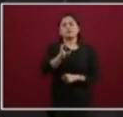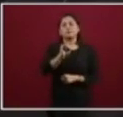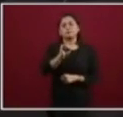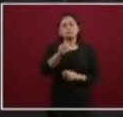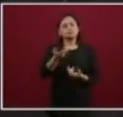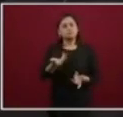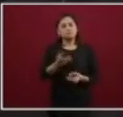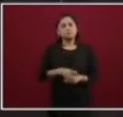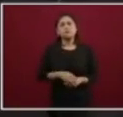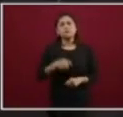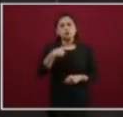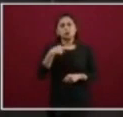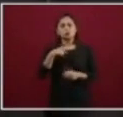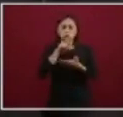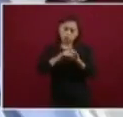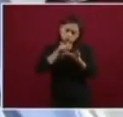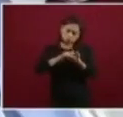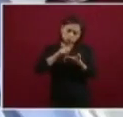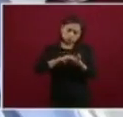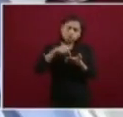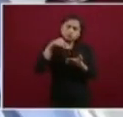lo que están haciendo